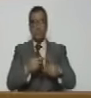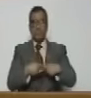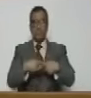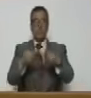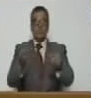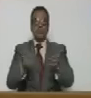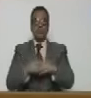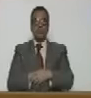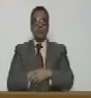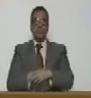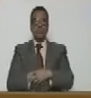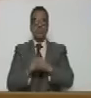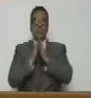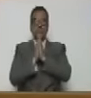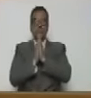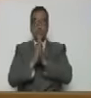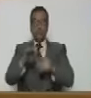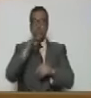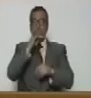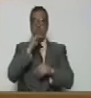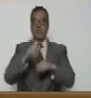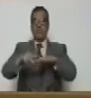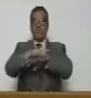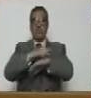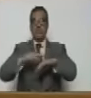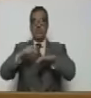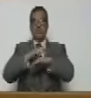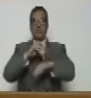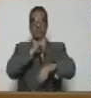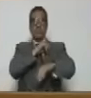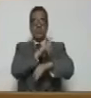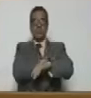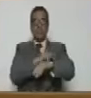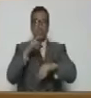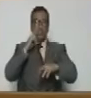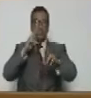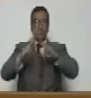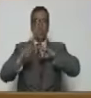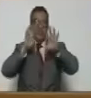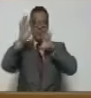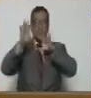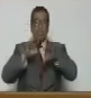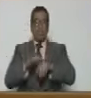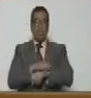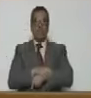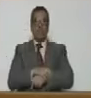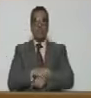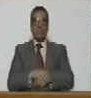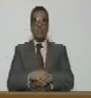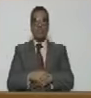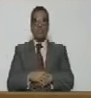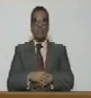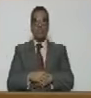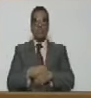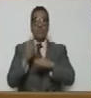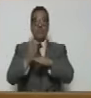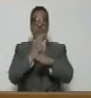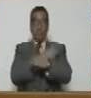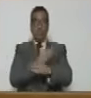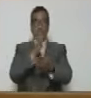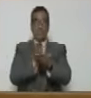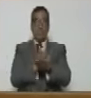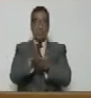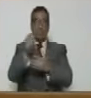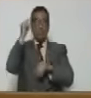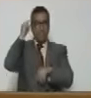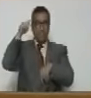publicación y, por favor, notifique al Ministerio del Poder Popular para Relaciones Exteriores. Antes de continuar con el